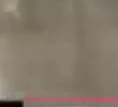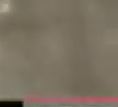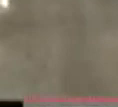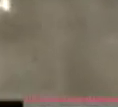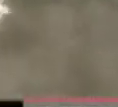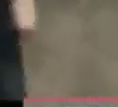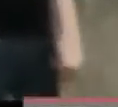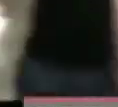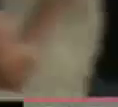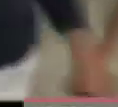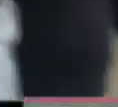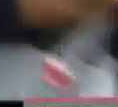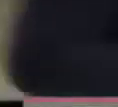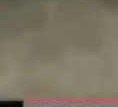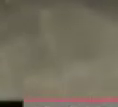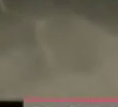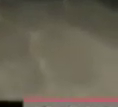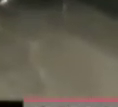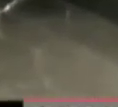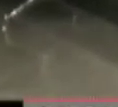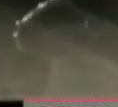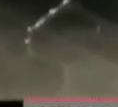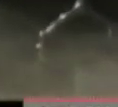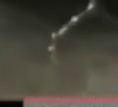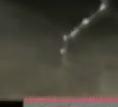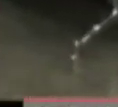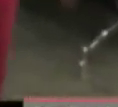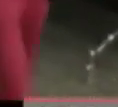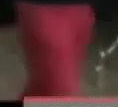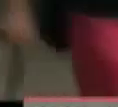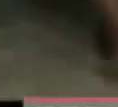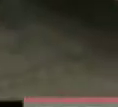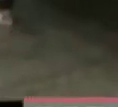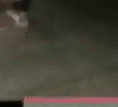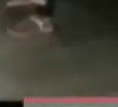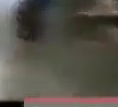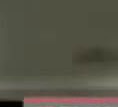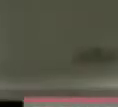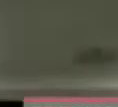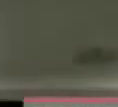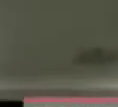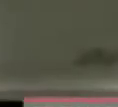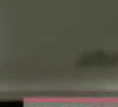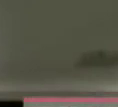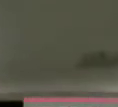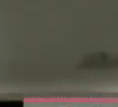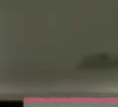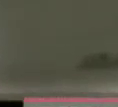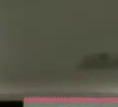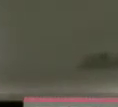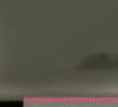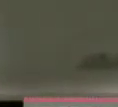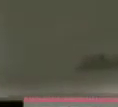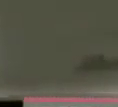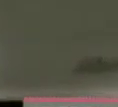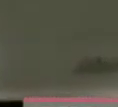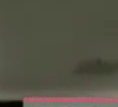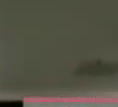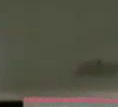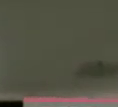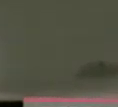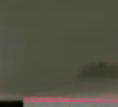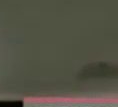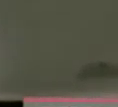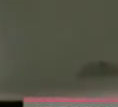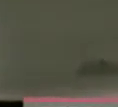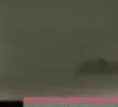Cerro Bazana, Chumpa, Igualna, Iguatá, Plaza Vargas del Tanque, Galipán, que también saldrá desde aquí como una